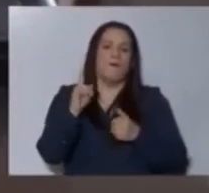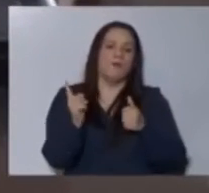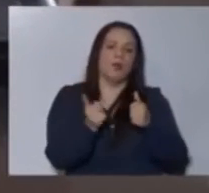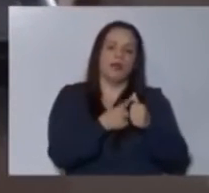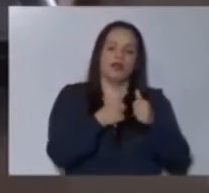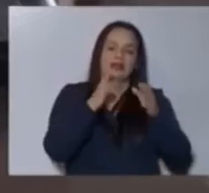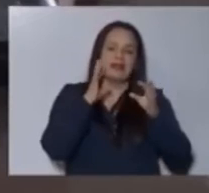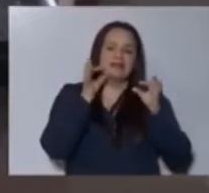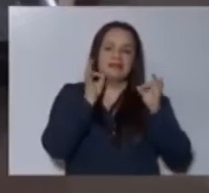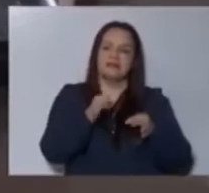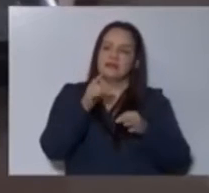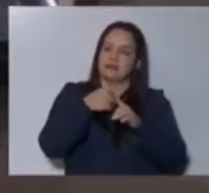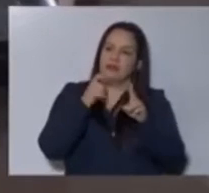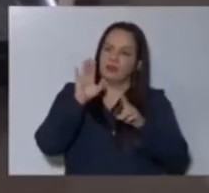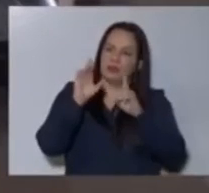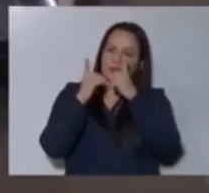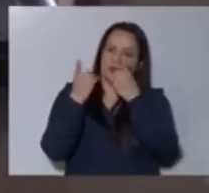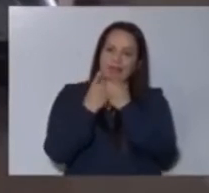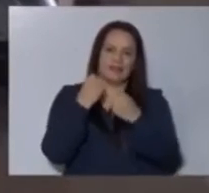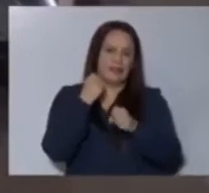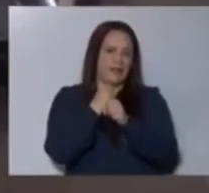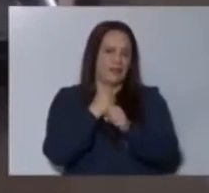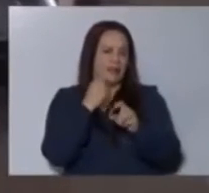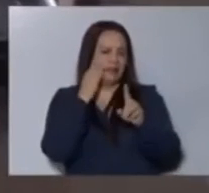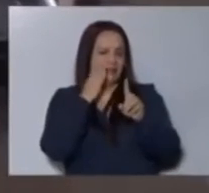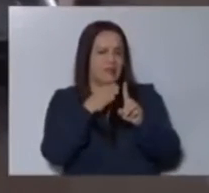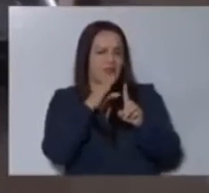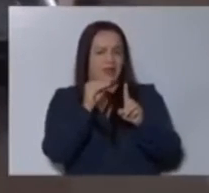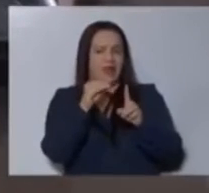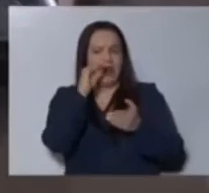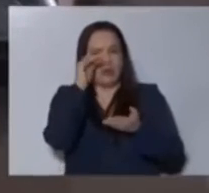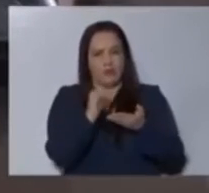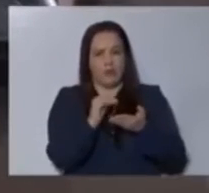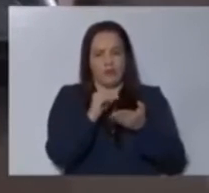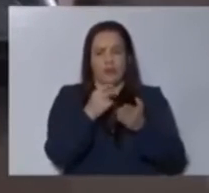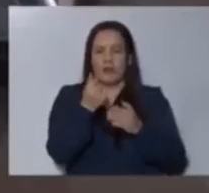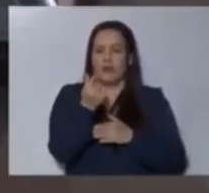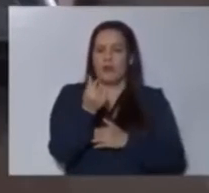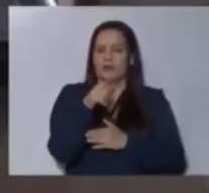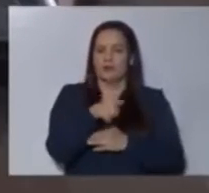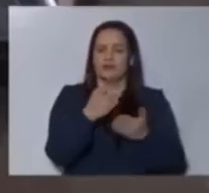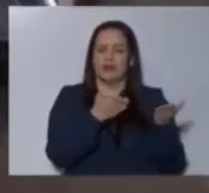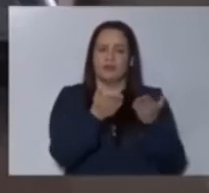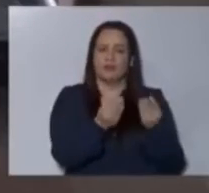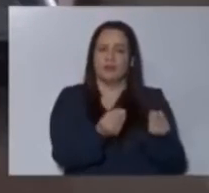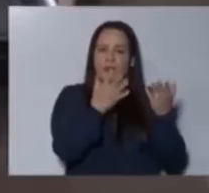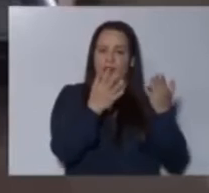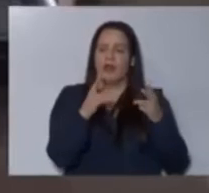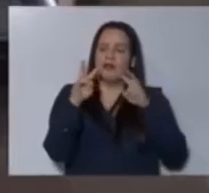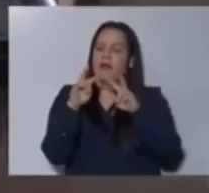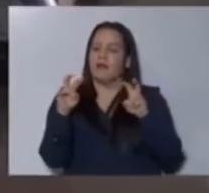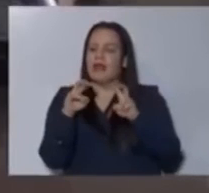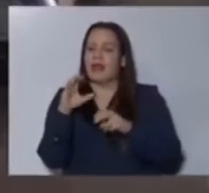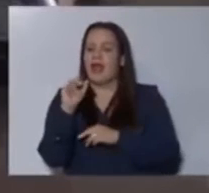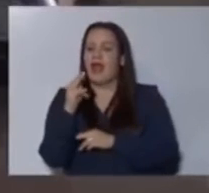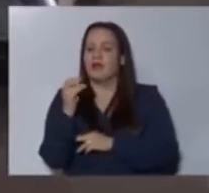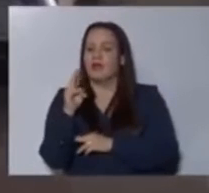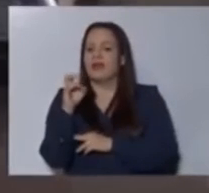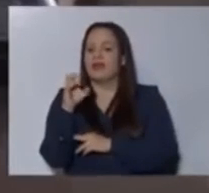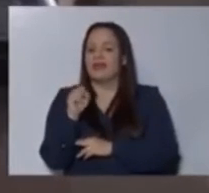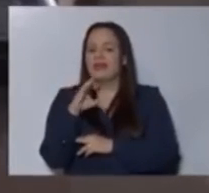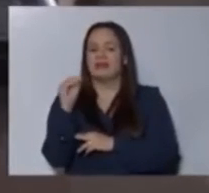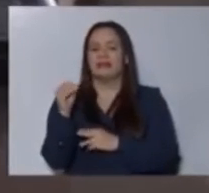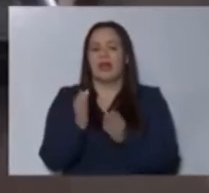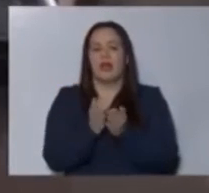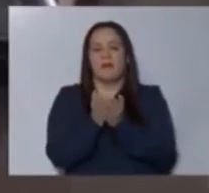su despacho para trabajar directamente en bajar los costos de los servicios públicos, revisar cánones y regulación de zona marítimo